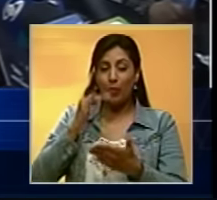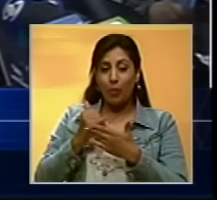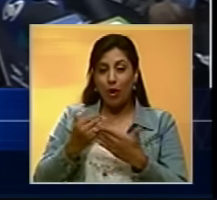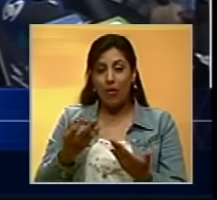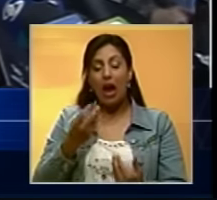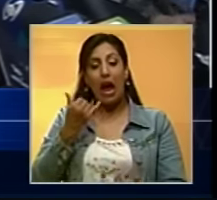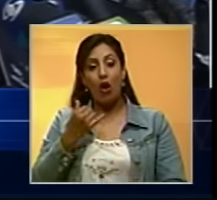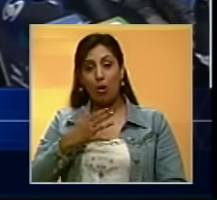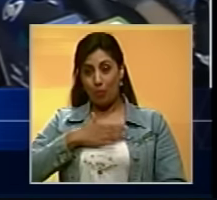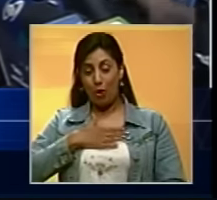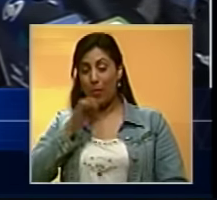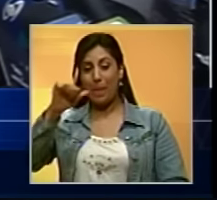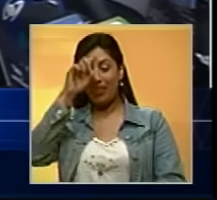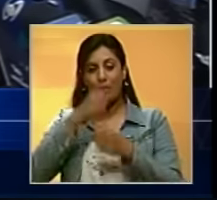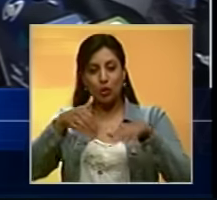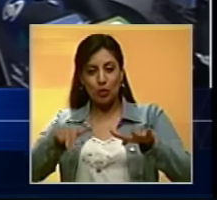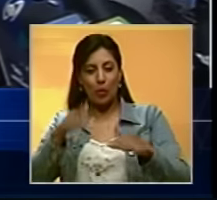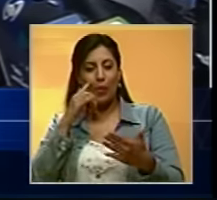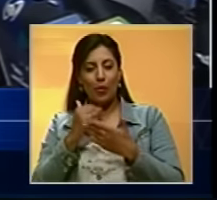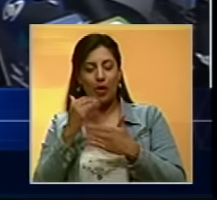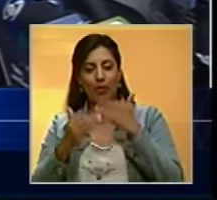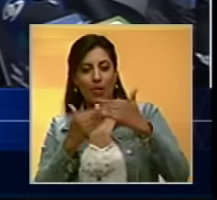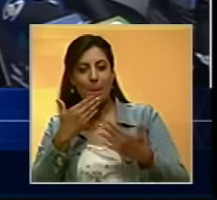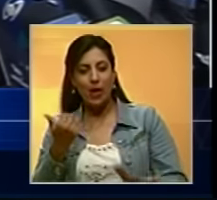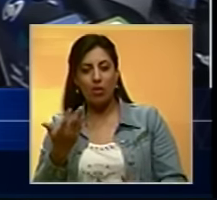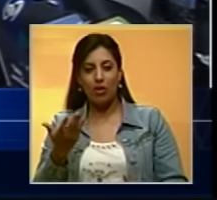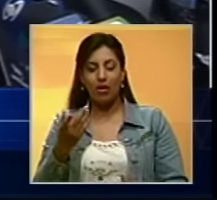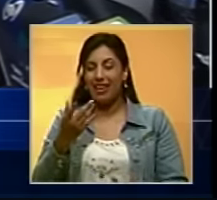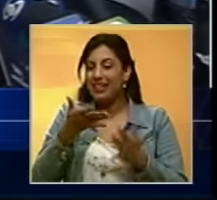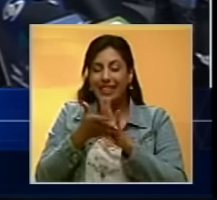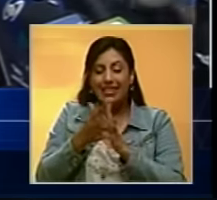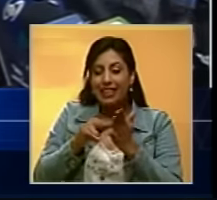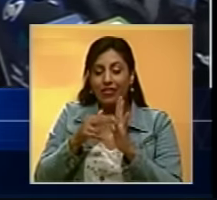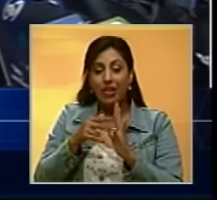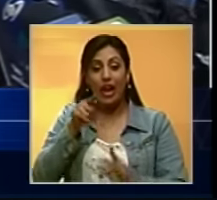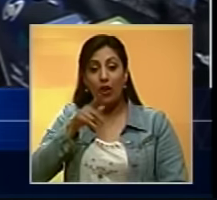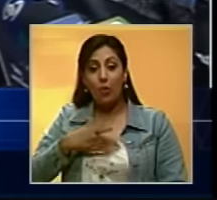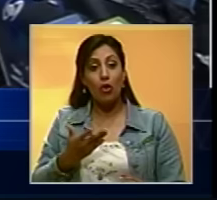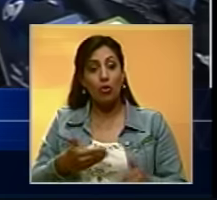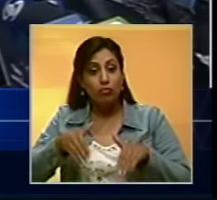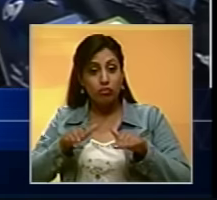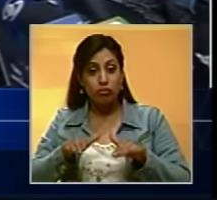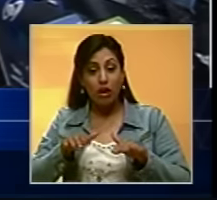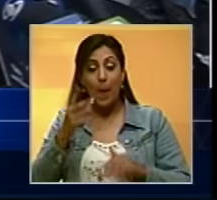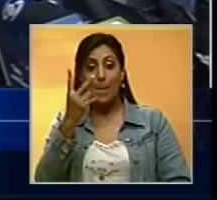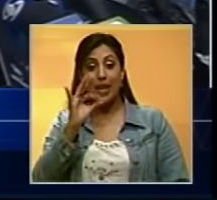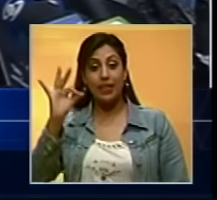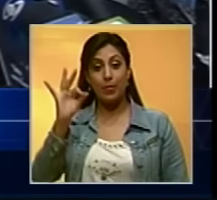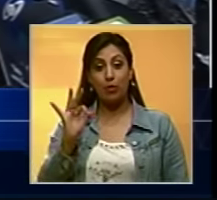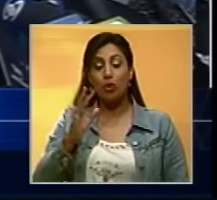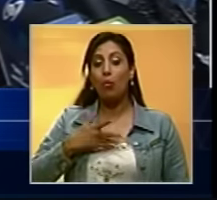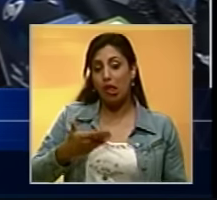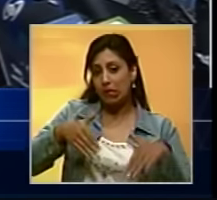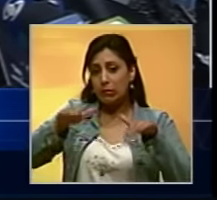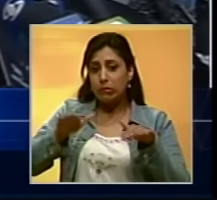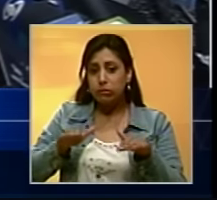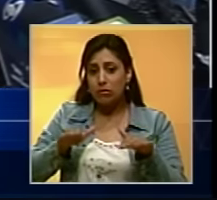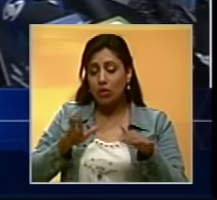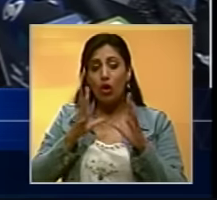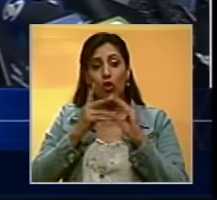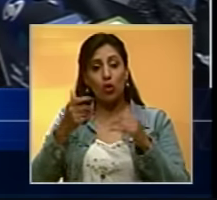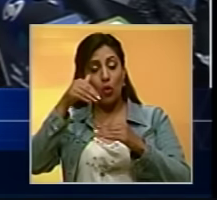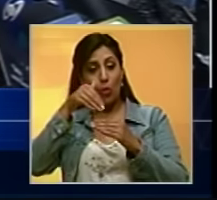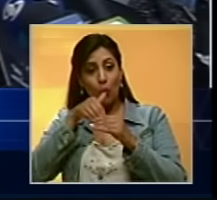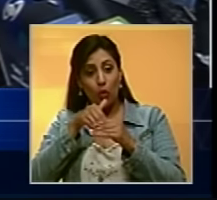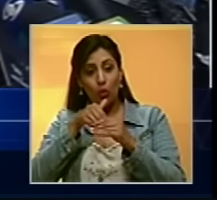posponer su propia ineficiencia y su propia corrupción es decir ellos pueden posponer el 20% pueden posponer un